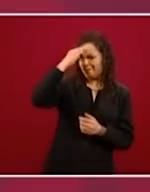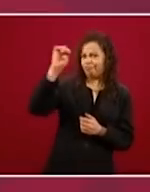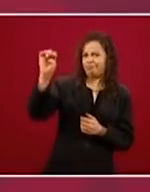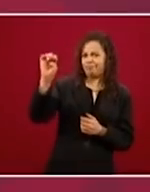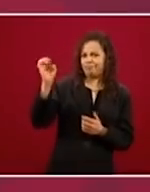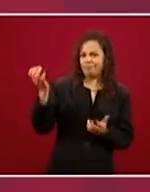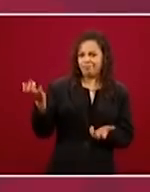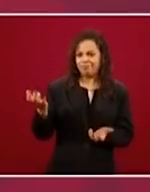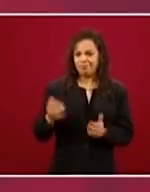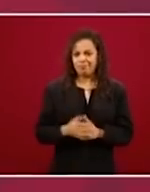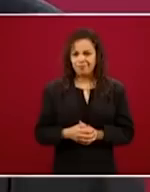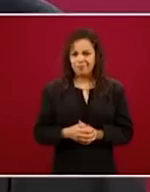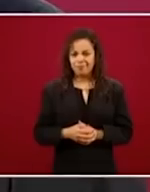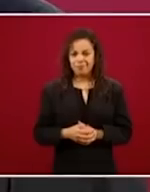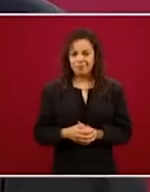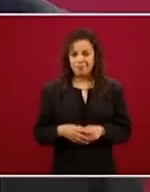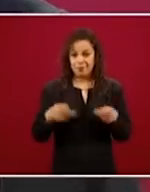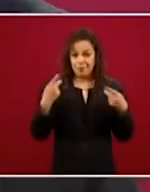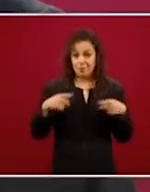los conservadores